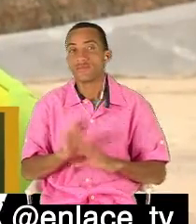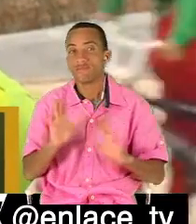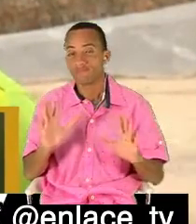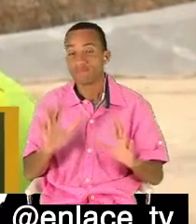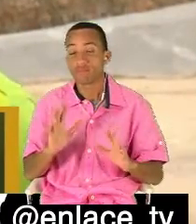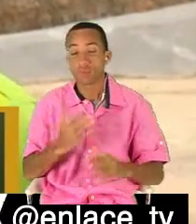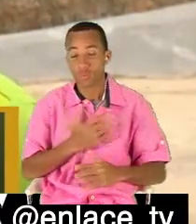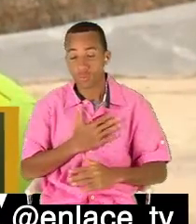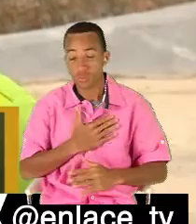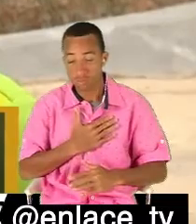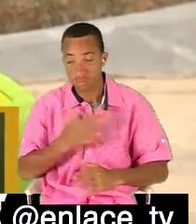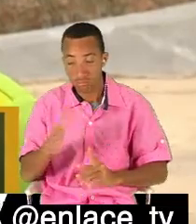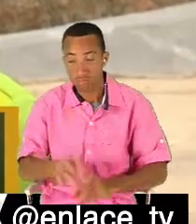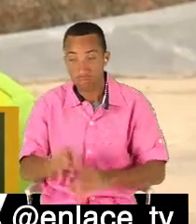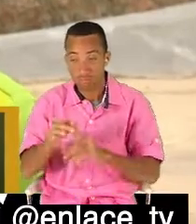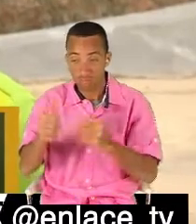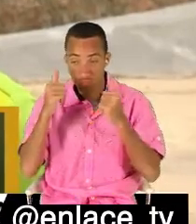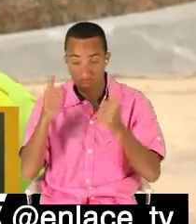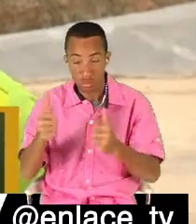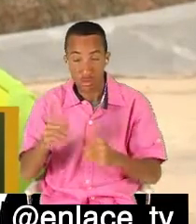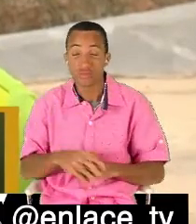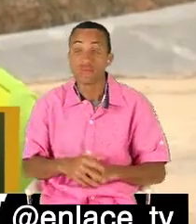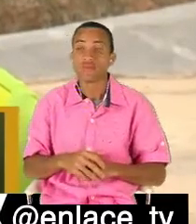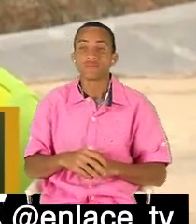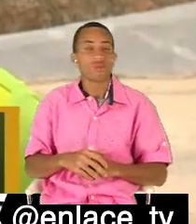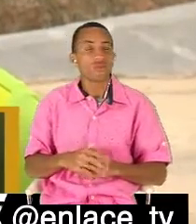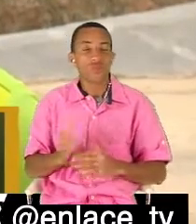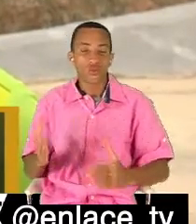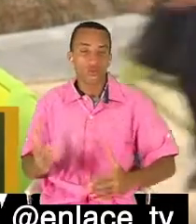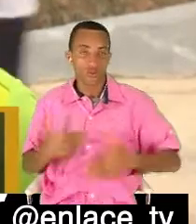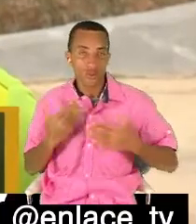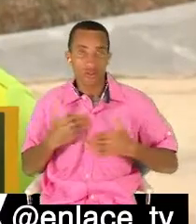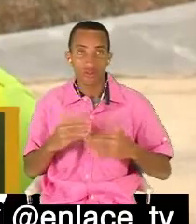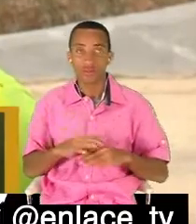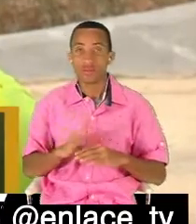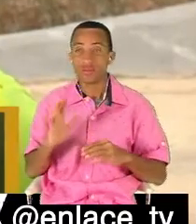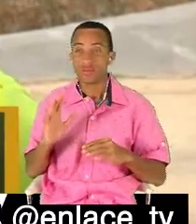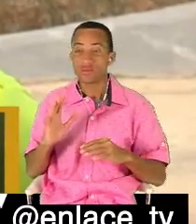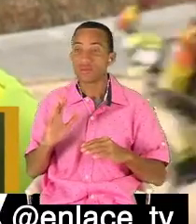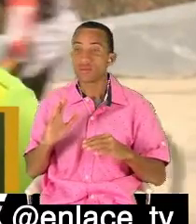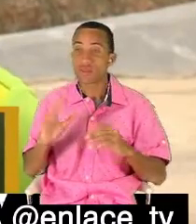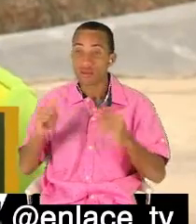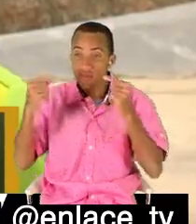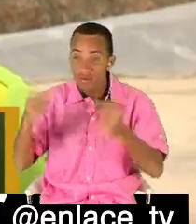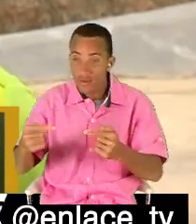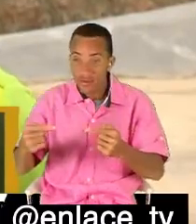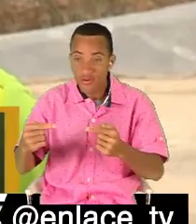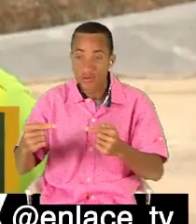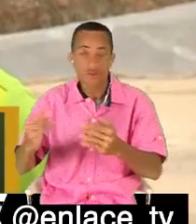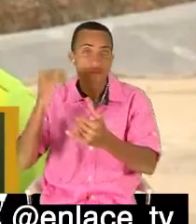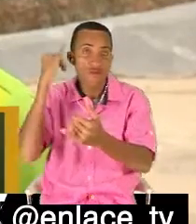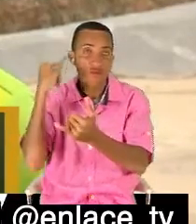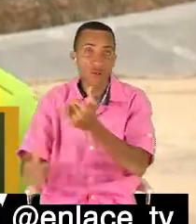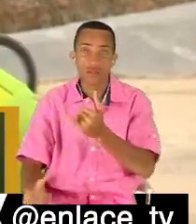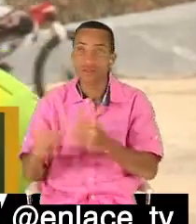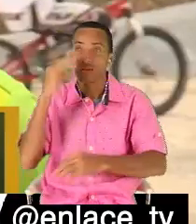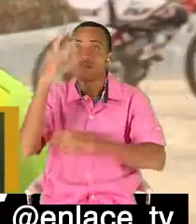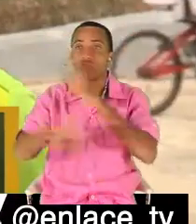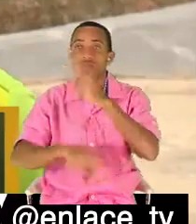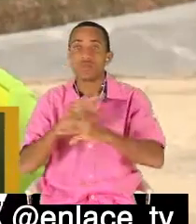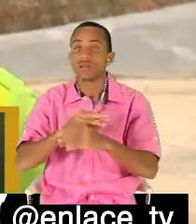valorar y pues muy contento porque pues lograr meterse en una final mundial al lado de niñas que vienen